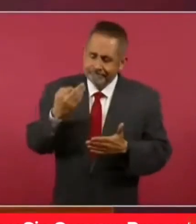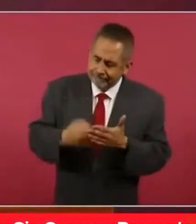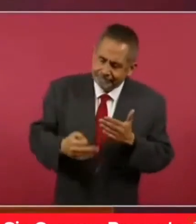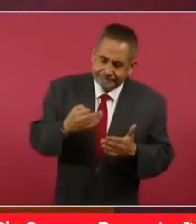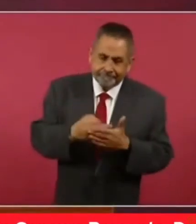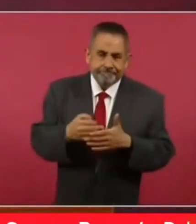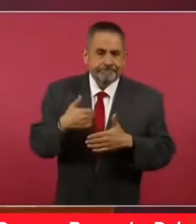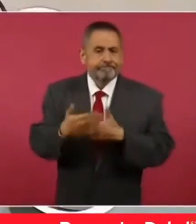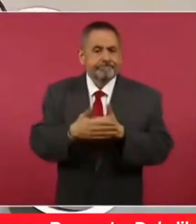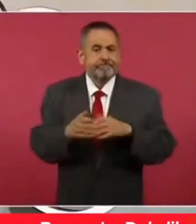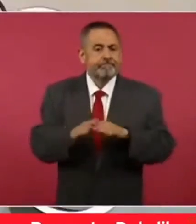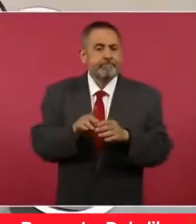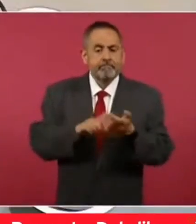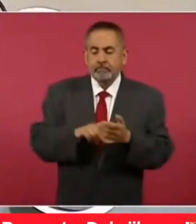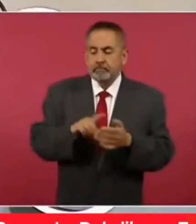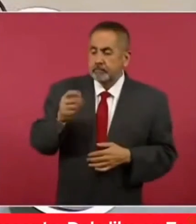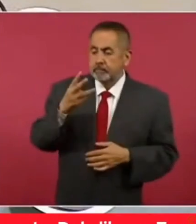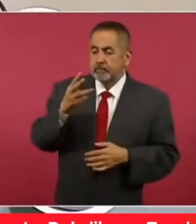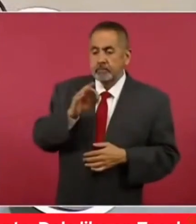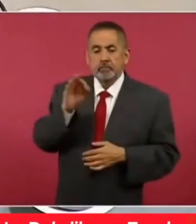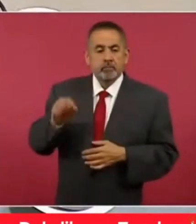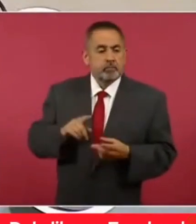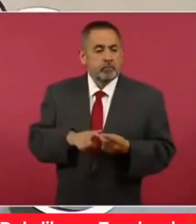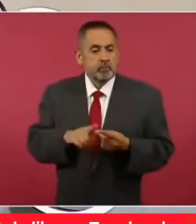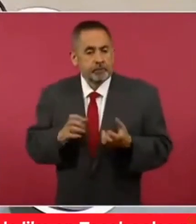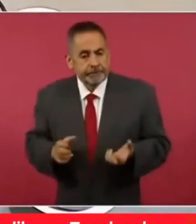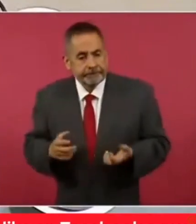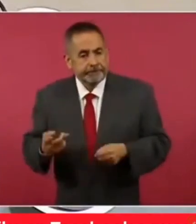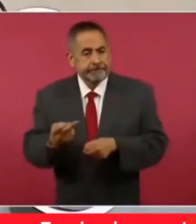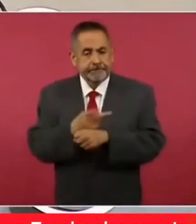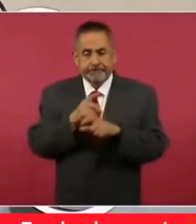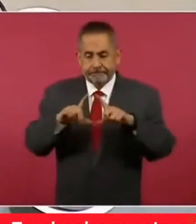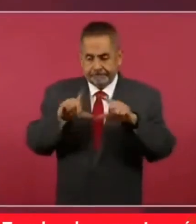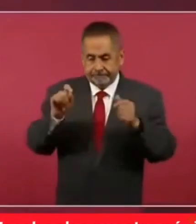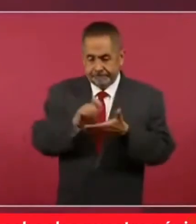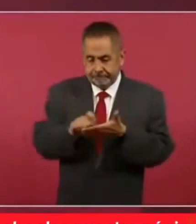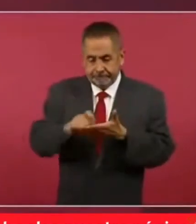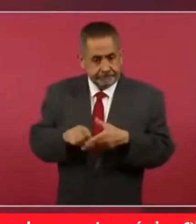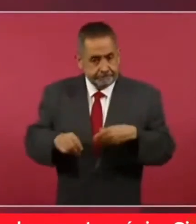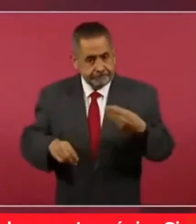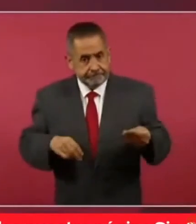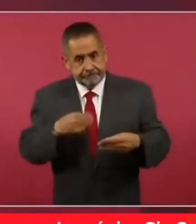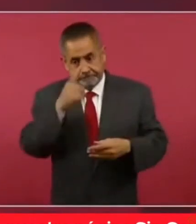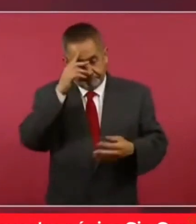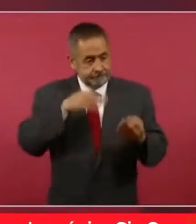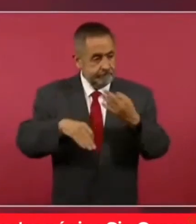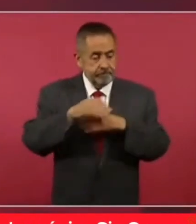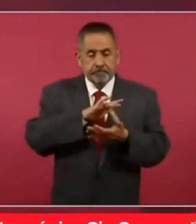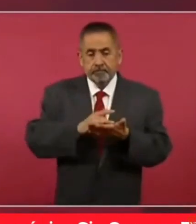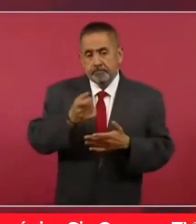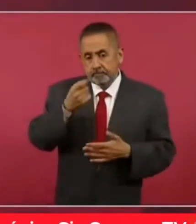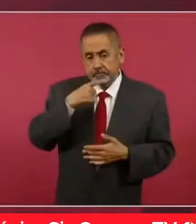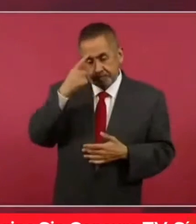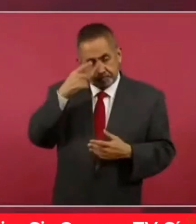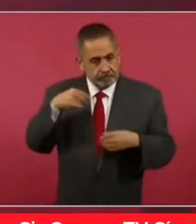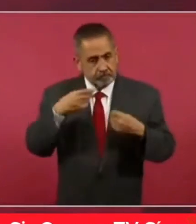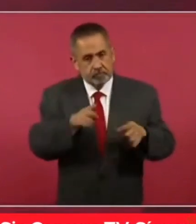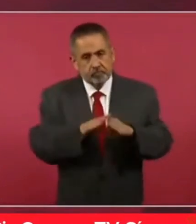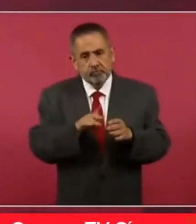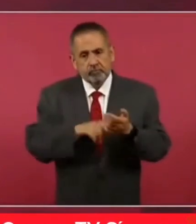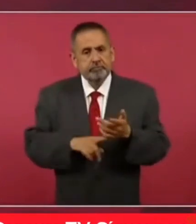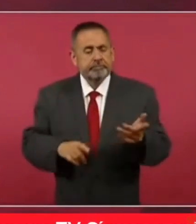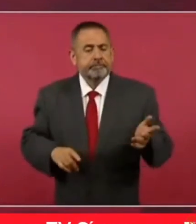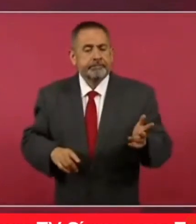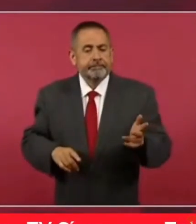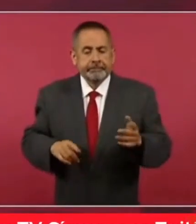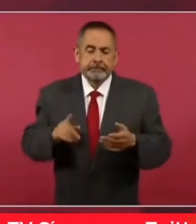falta ver el 23% restante de que se lleven todos los medicamentos que ha recetado. Y hay